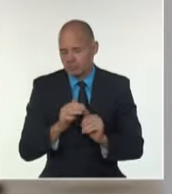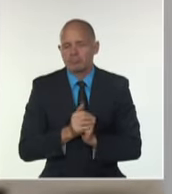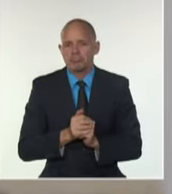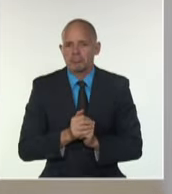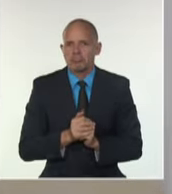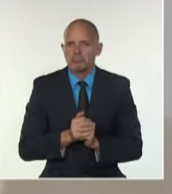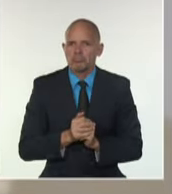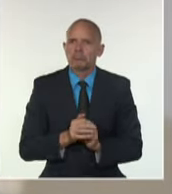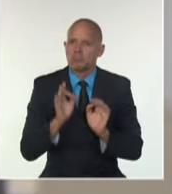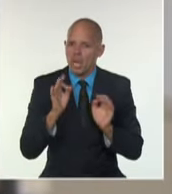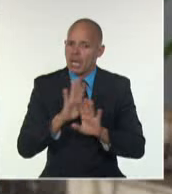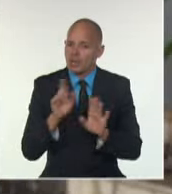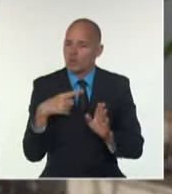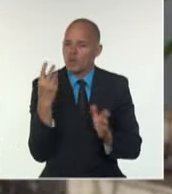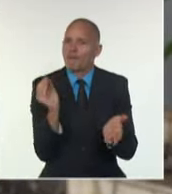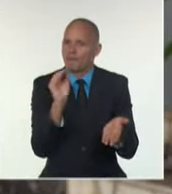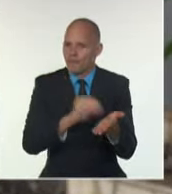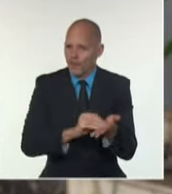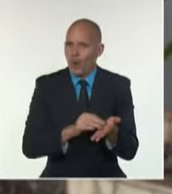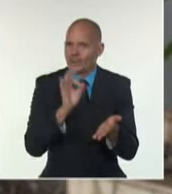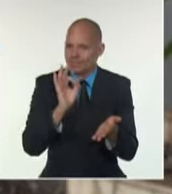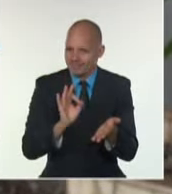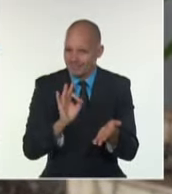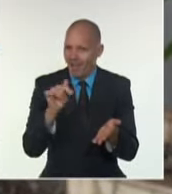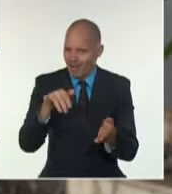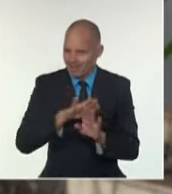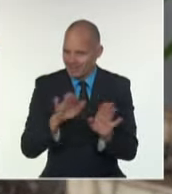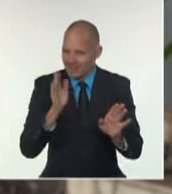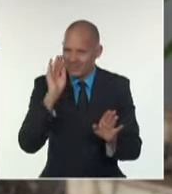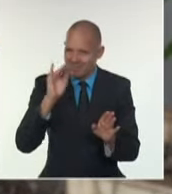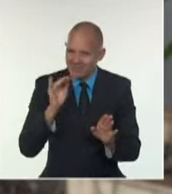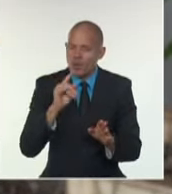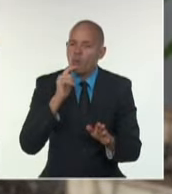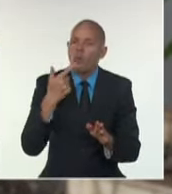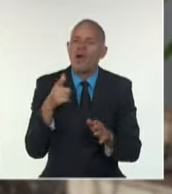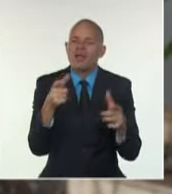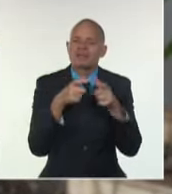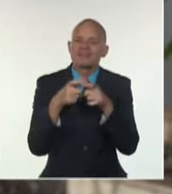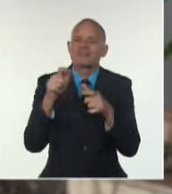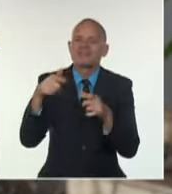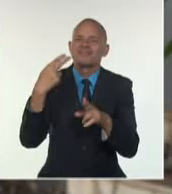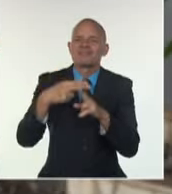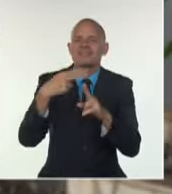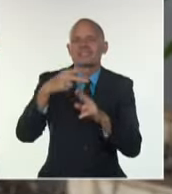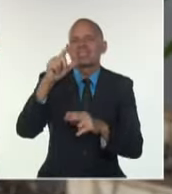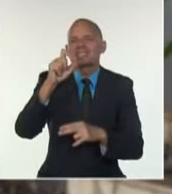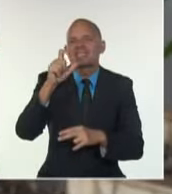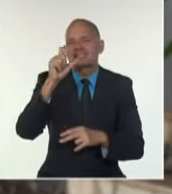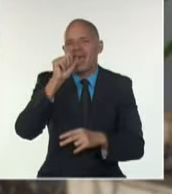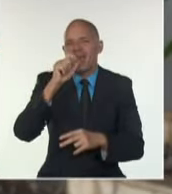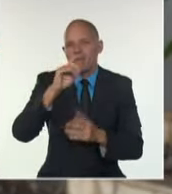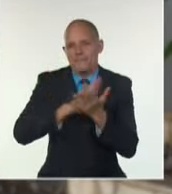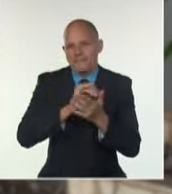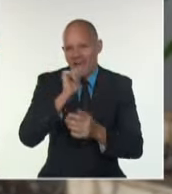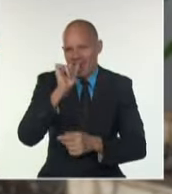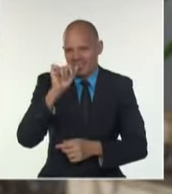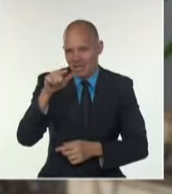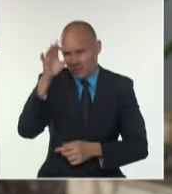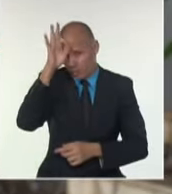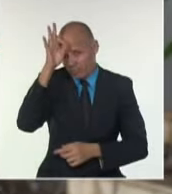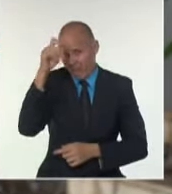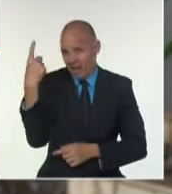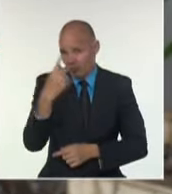recientemente registrado por nuestra entidad reguladora, el CEMET, y se introdujo al Sistema Nacional de Salud en tres